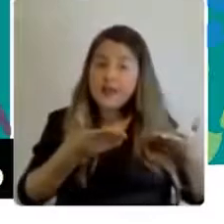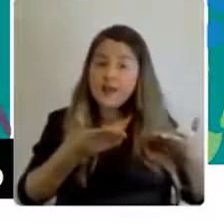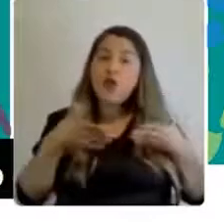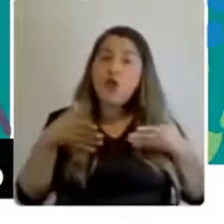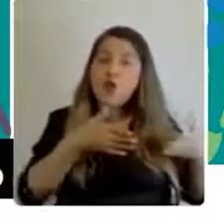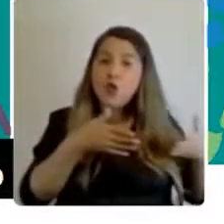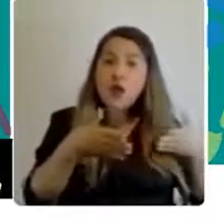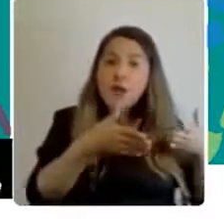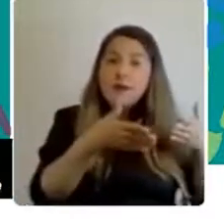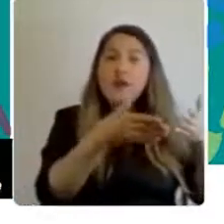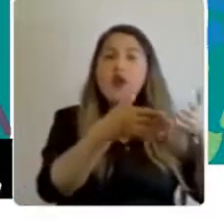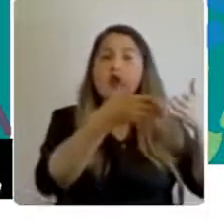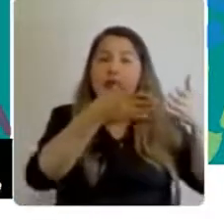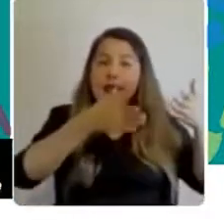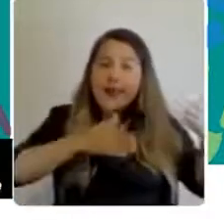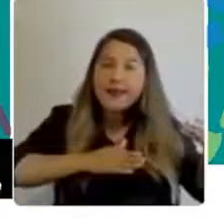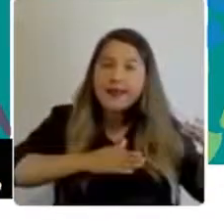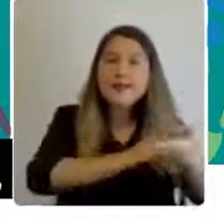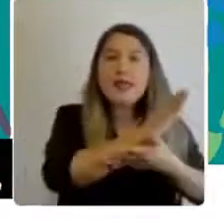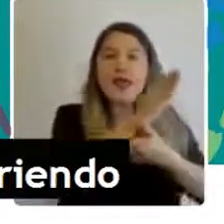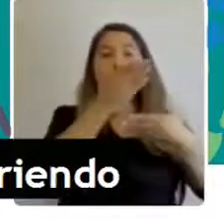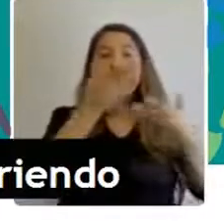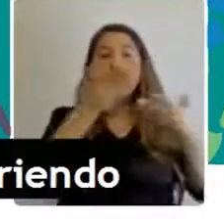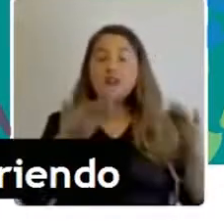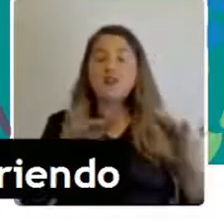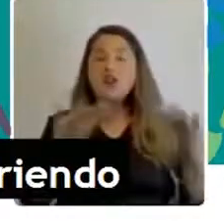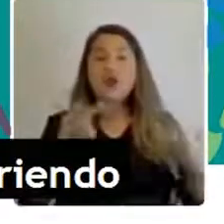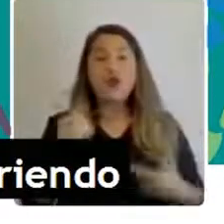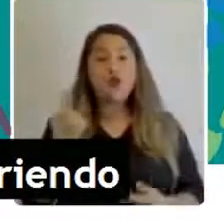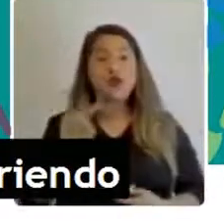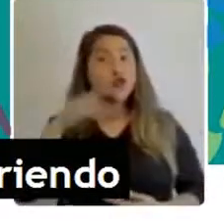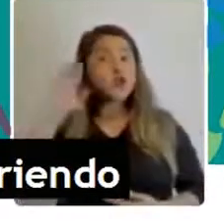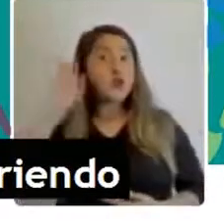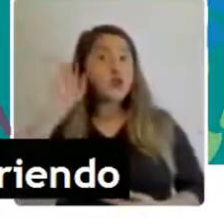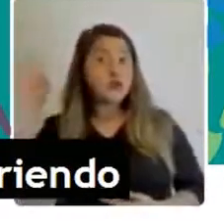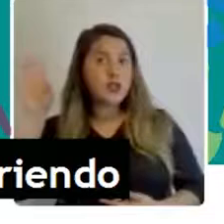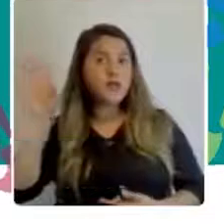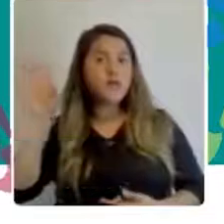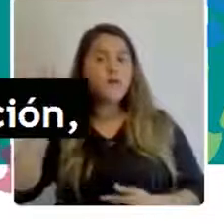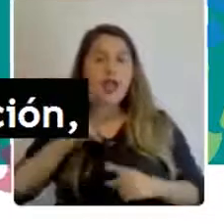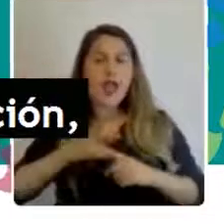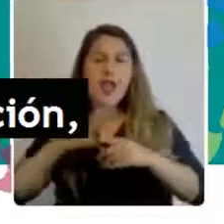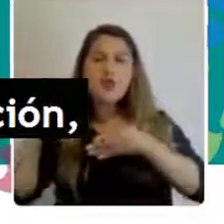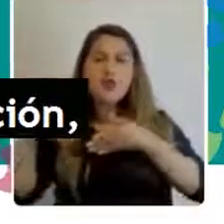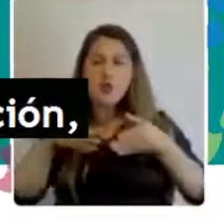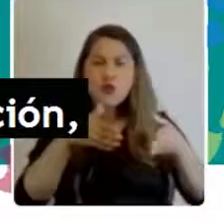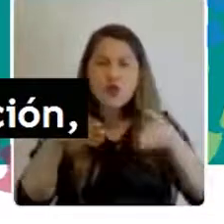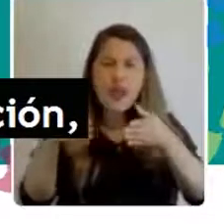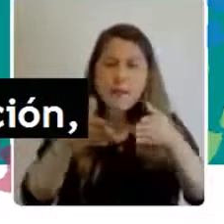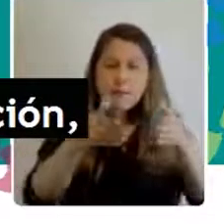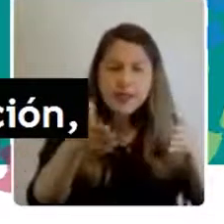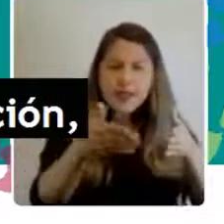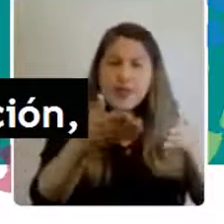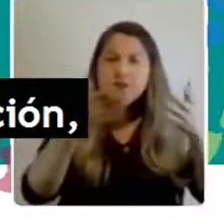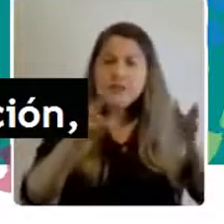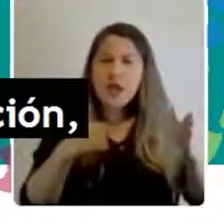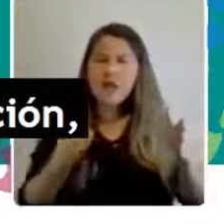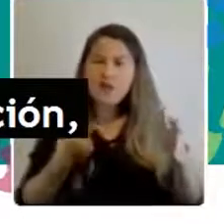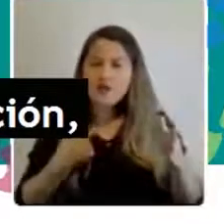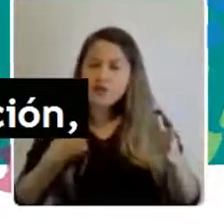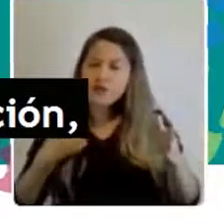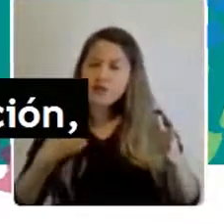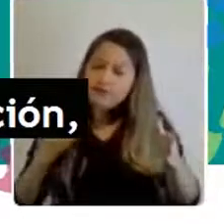estamos asomándonos al camino, sino que, por lo que te escuchamos, tenemos un camino que ya estamos recorriendo. Y en ese camino hay políticas en aplicación